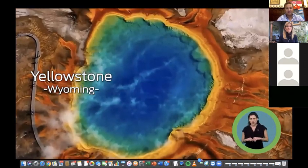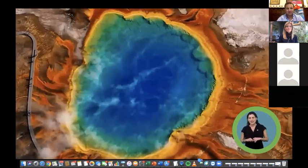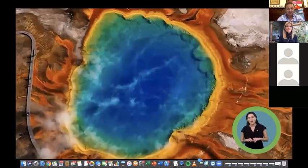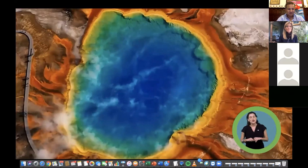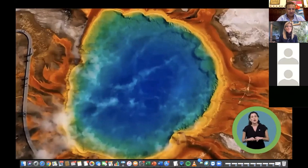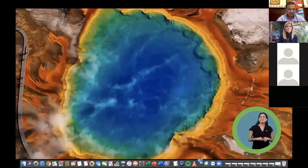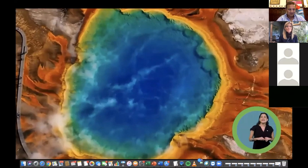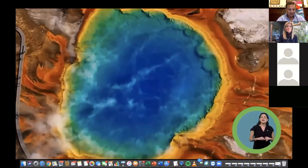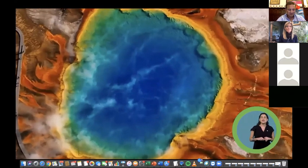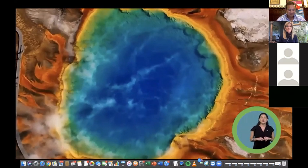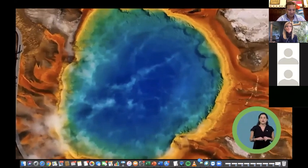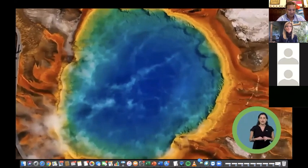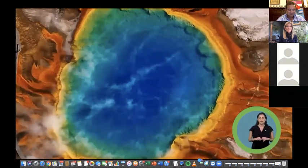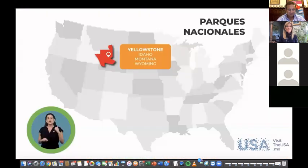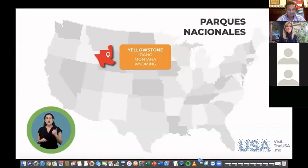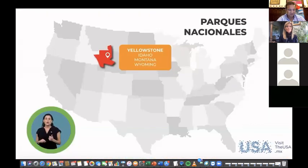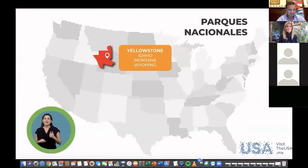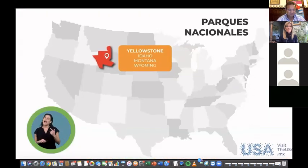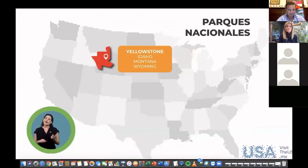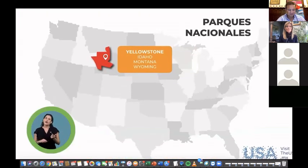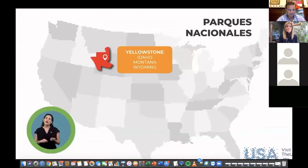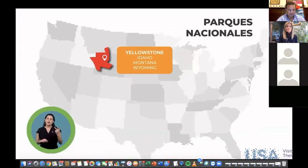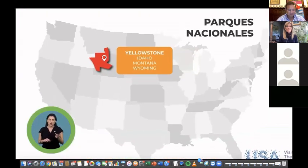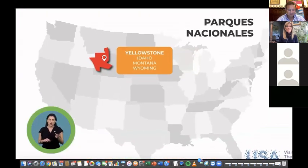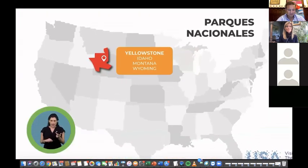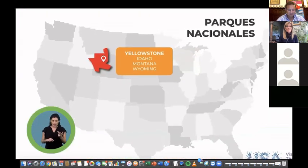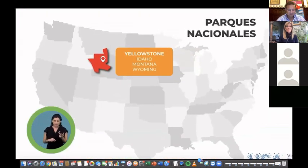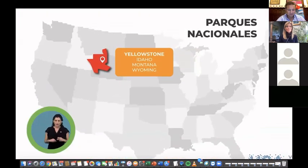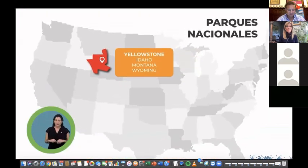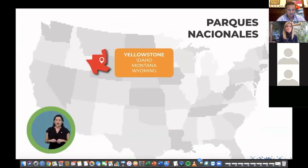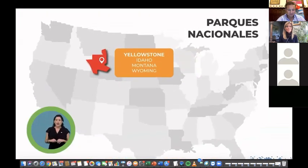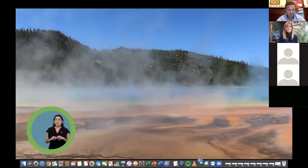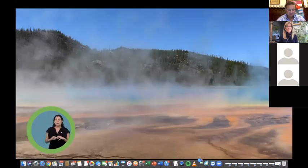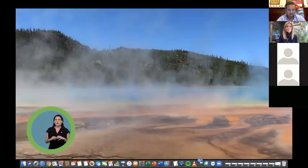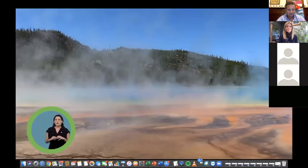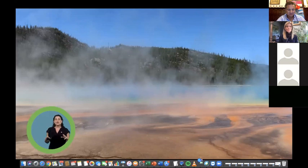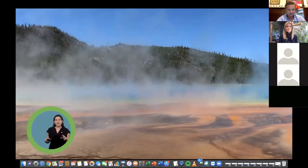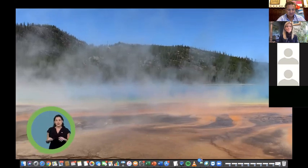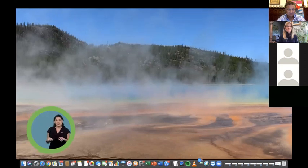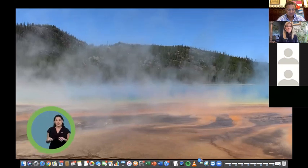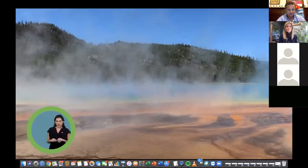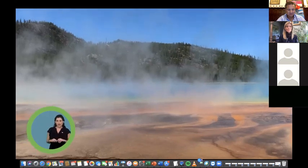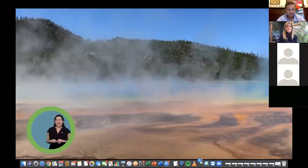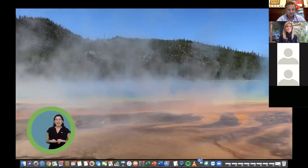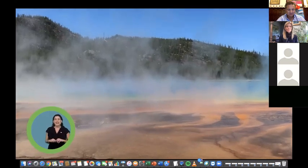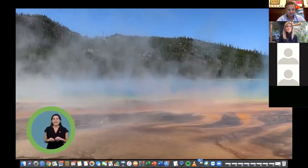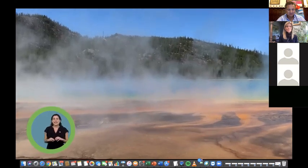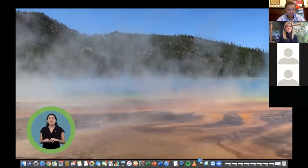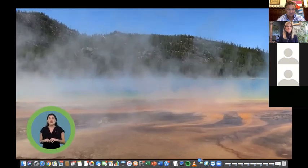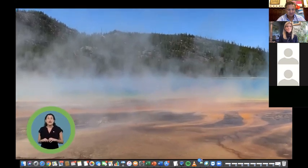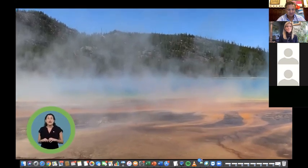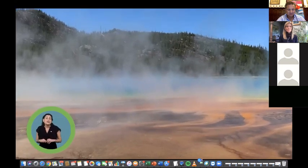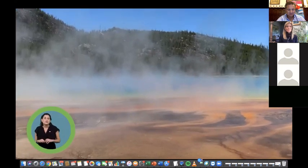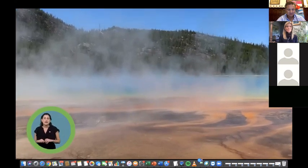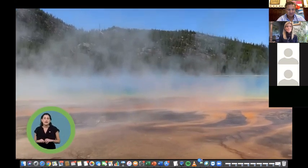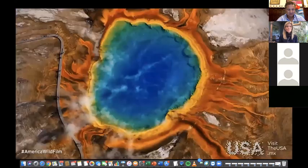Unidos, que son Wyoming, Idaho y Montana. Lo maravilloso de este parque es que está arriba de un geyser.